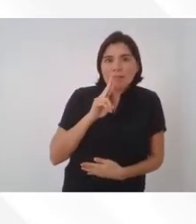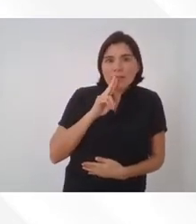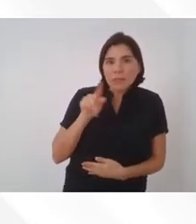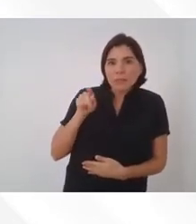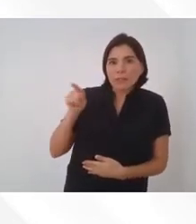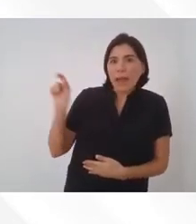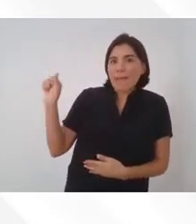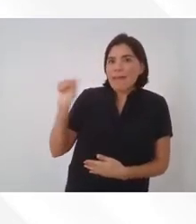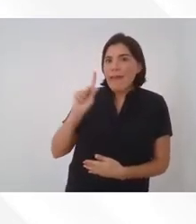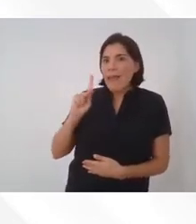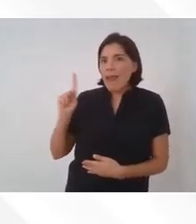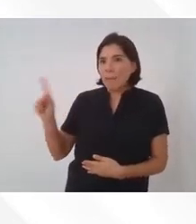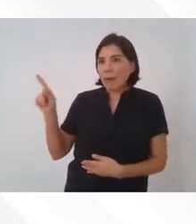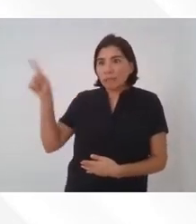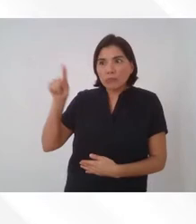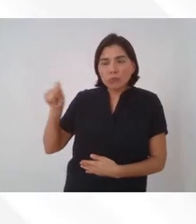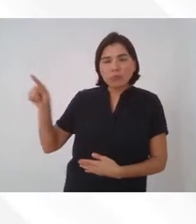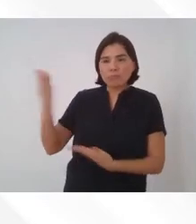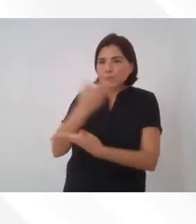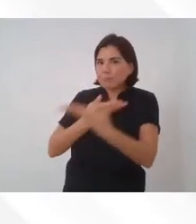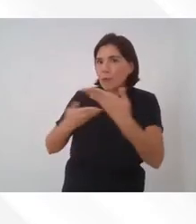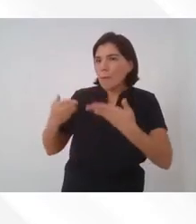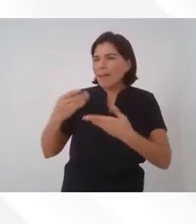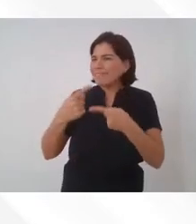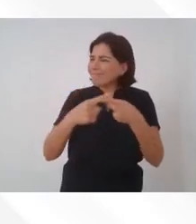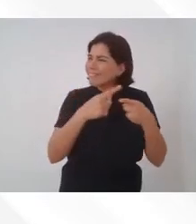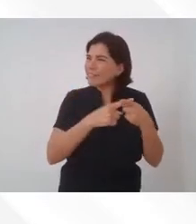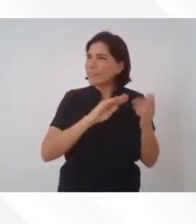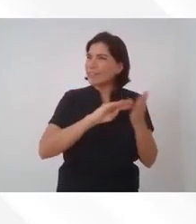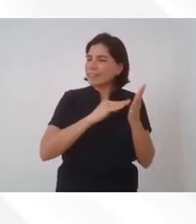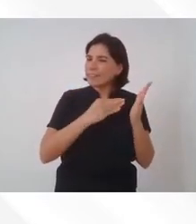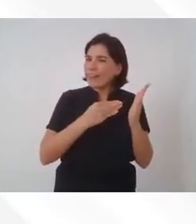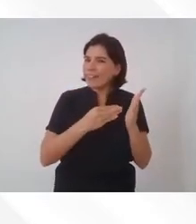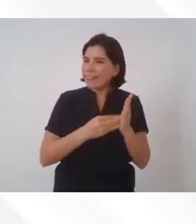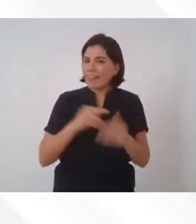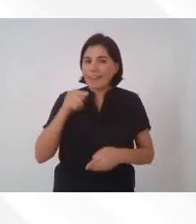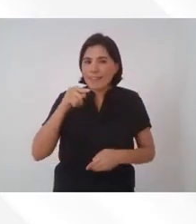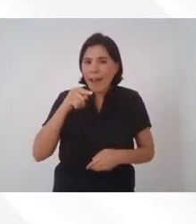están ustedes realizando en sus contextos, sus